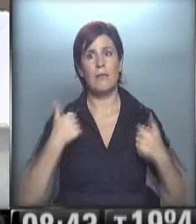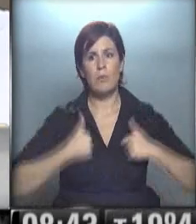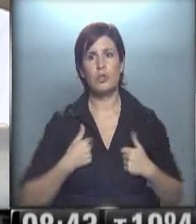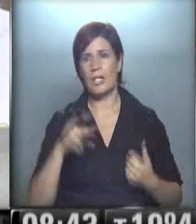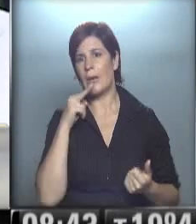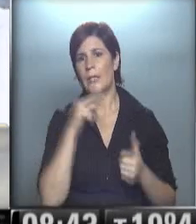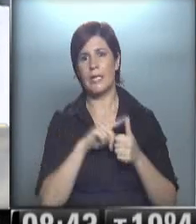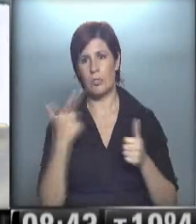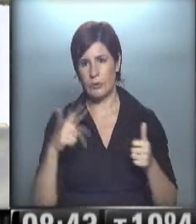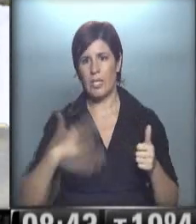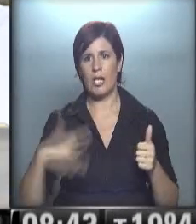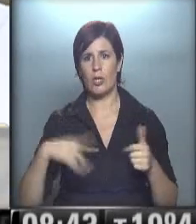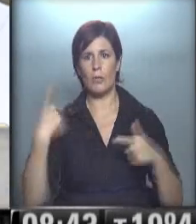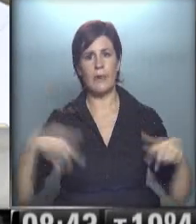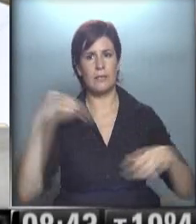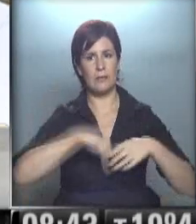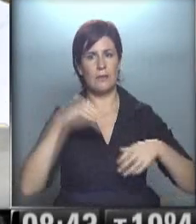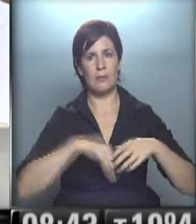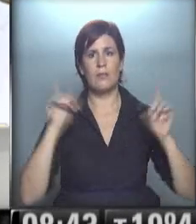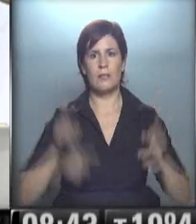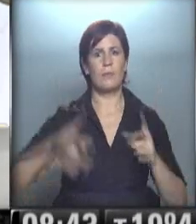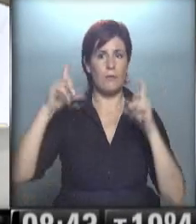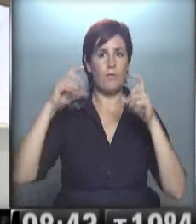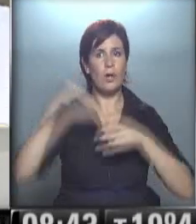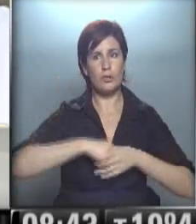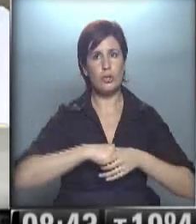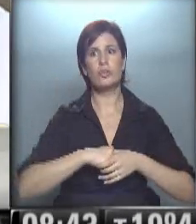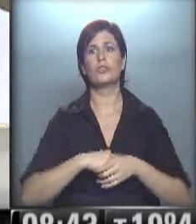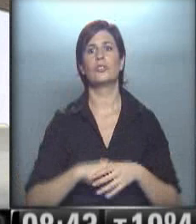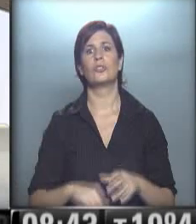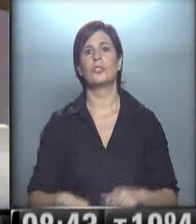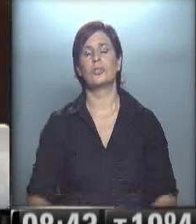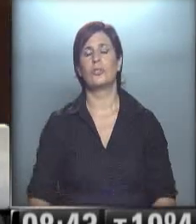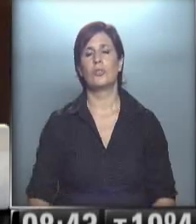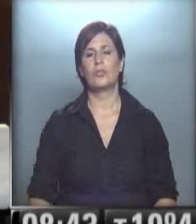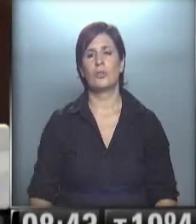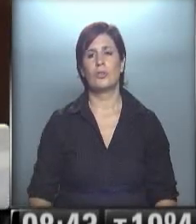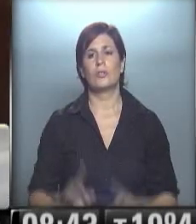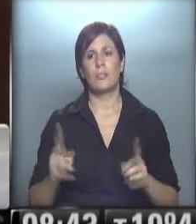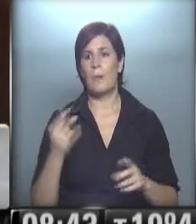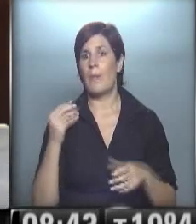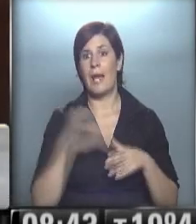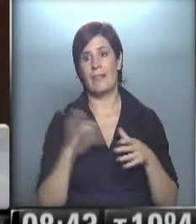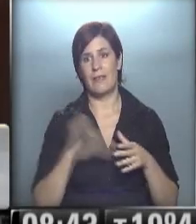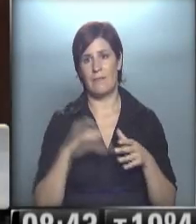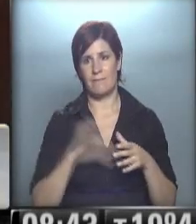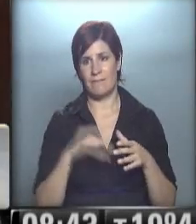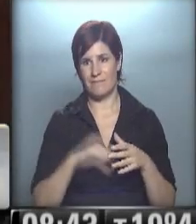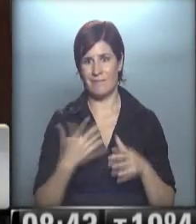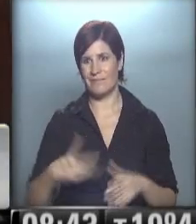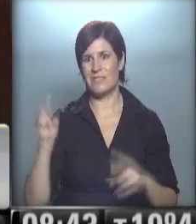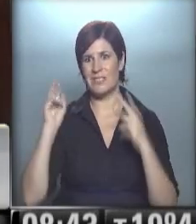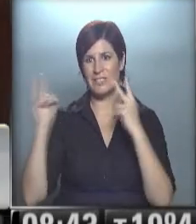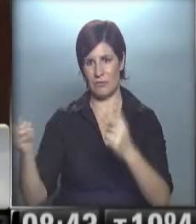algunas ropas y se llevó una cámara de foto y algunos ahorros. Tenemos la certeza de